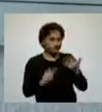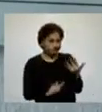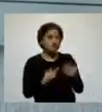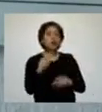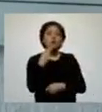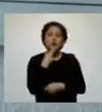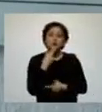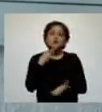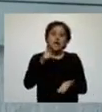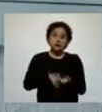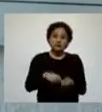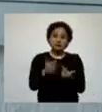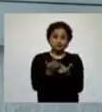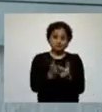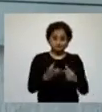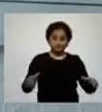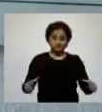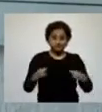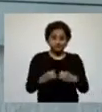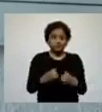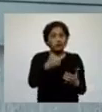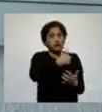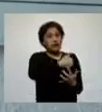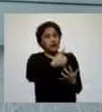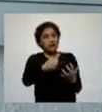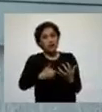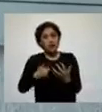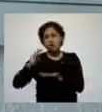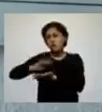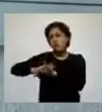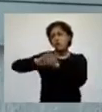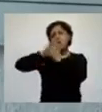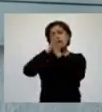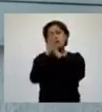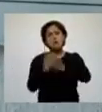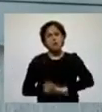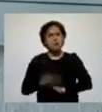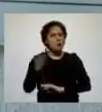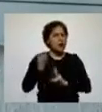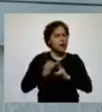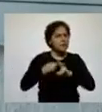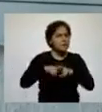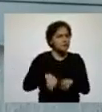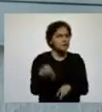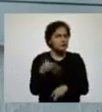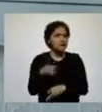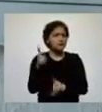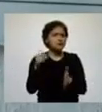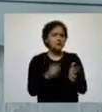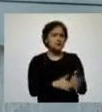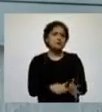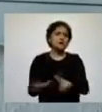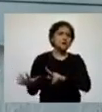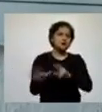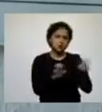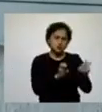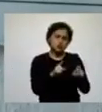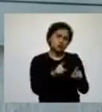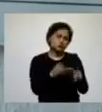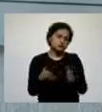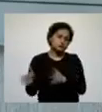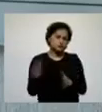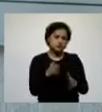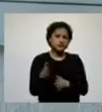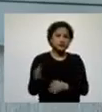Esos instrumentos también tuvieron un desarrollo muy grande a partir del siglo XVII-XVIII con las primeras sinfonías